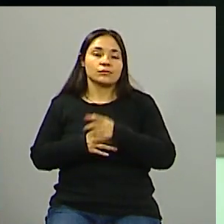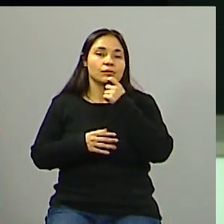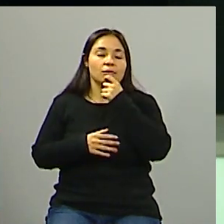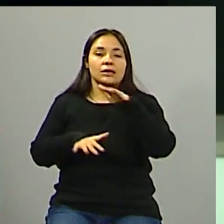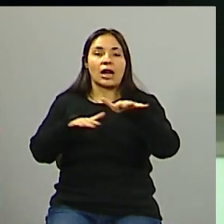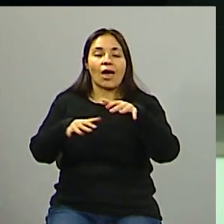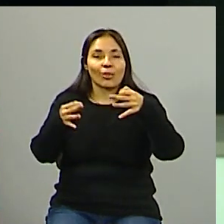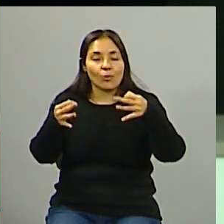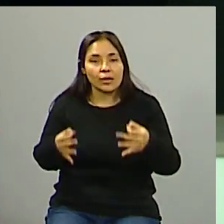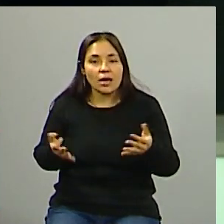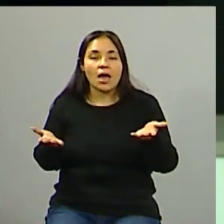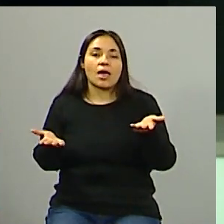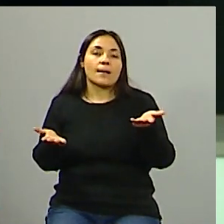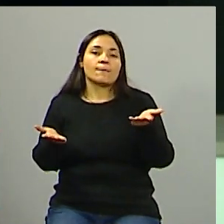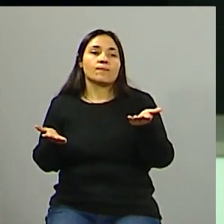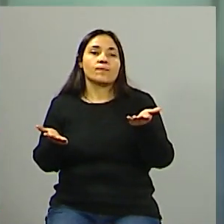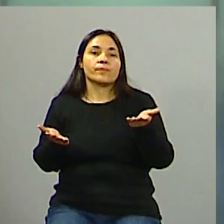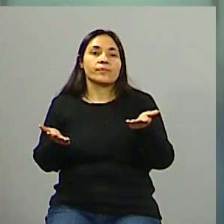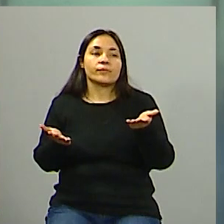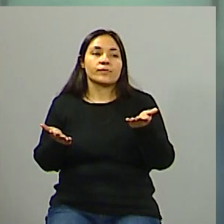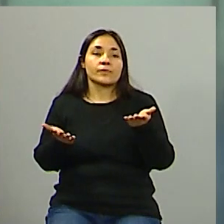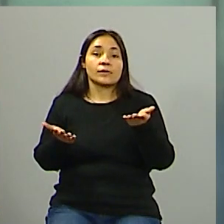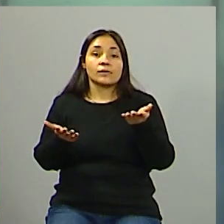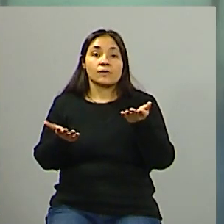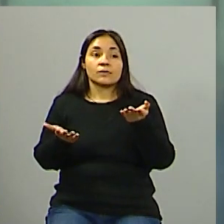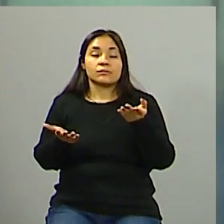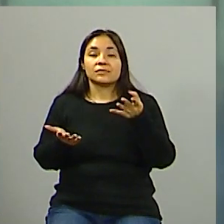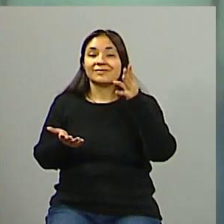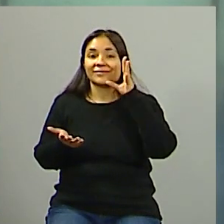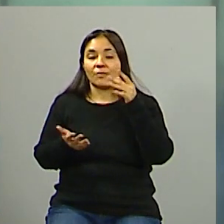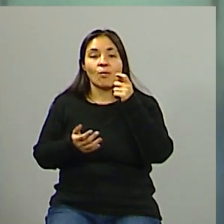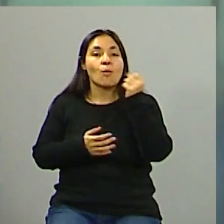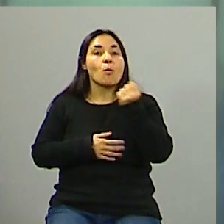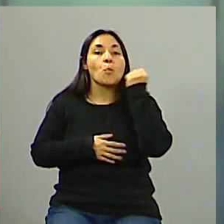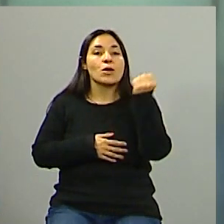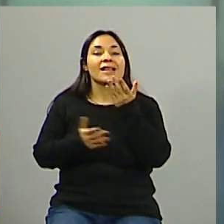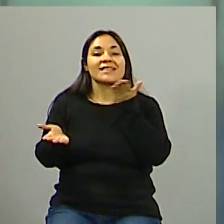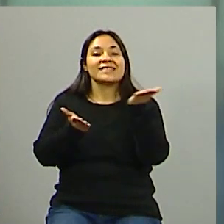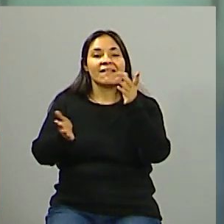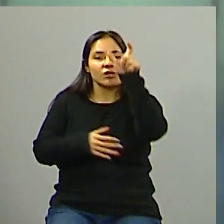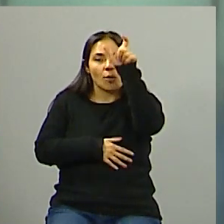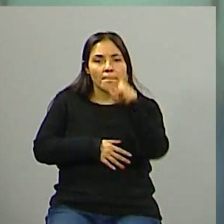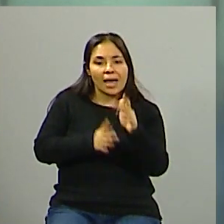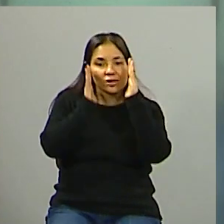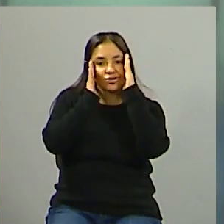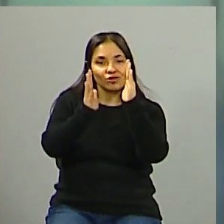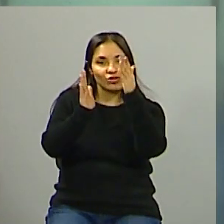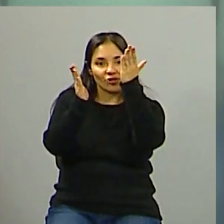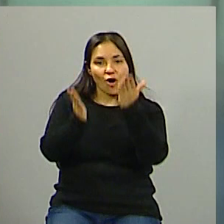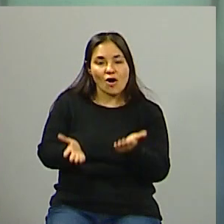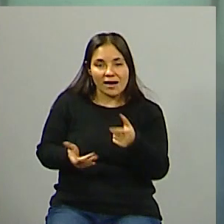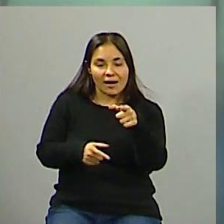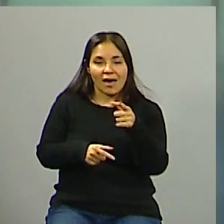a considerar las particularidades, esta atención centrada en la persona, que tanto se habla en los sistemas, en